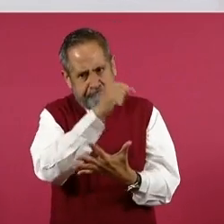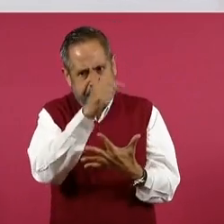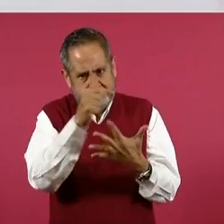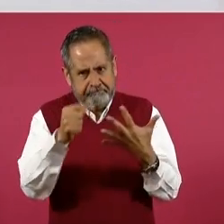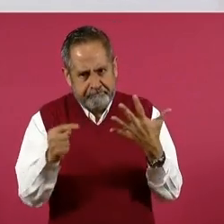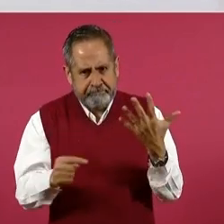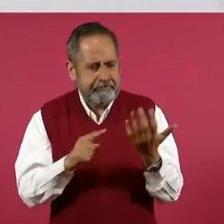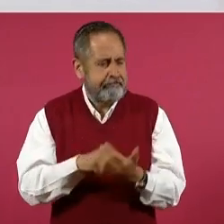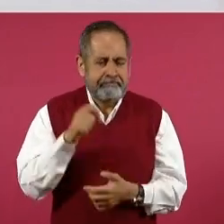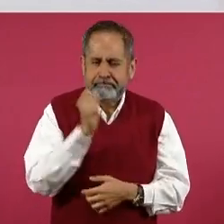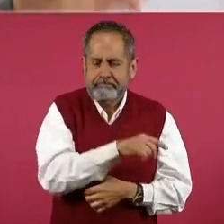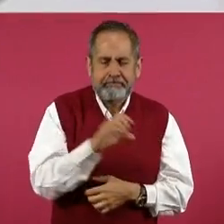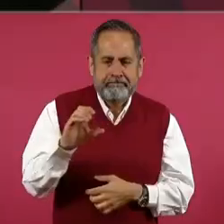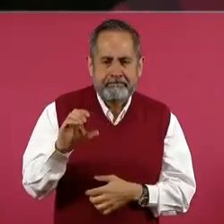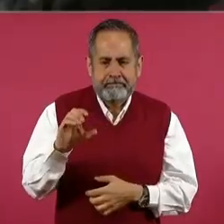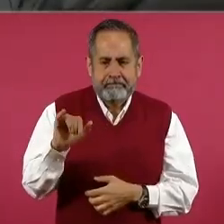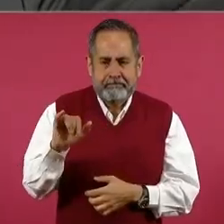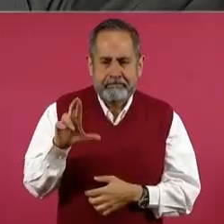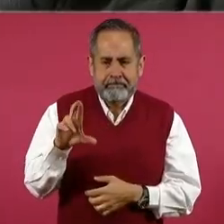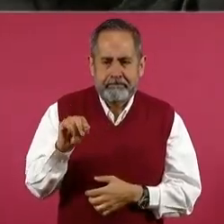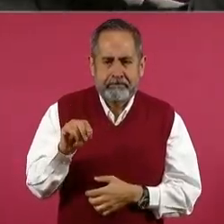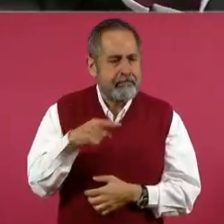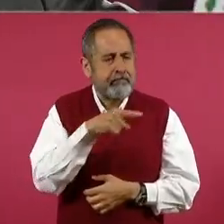Ciro Gómez Leyva no habla,